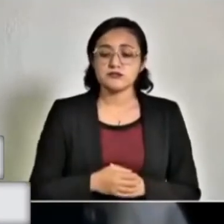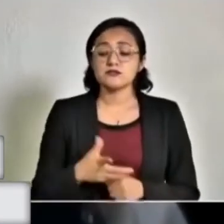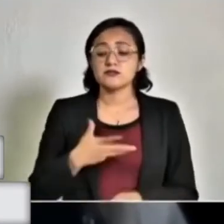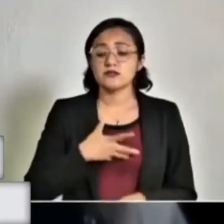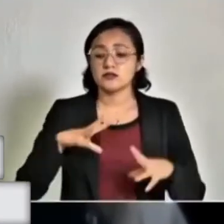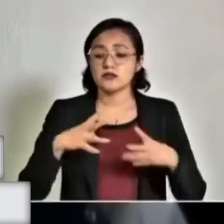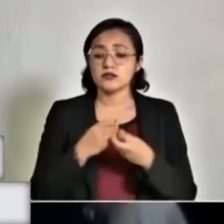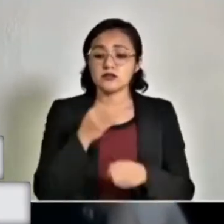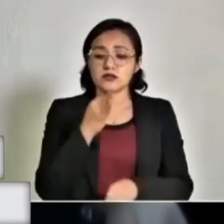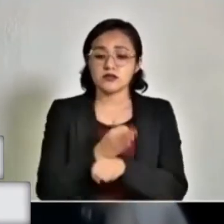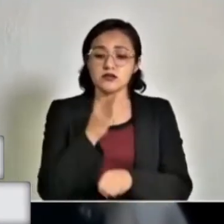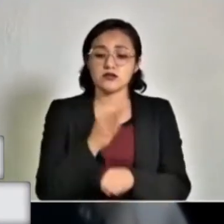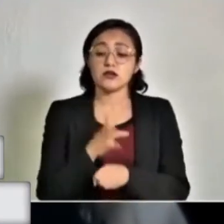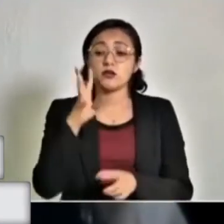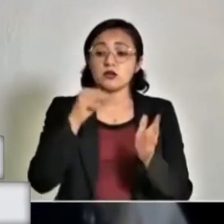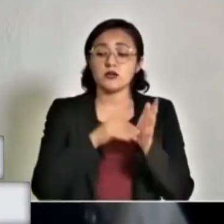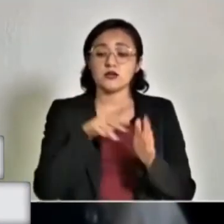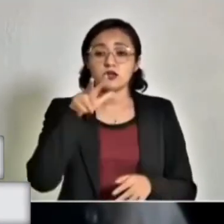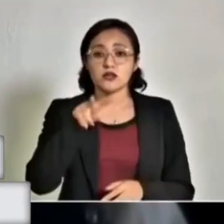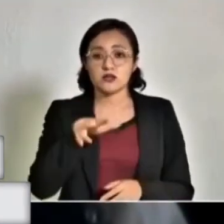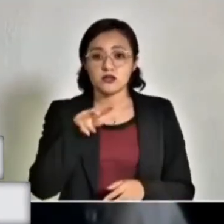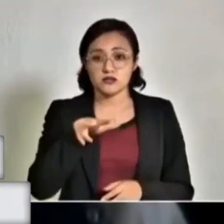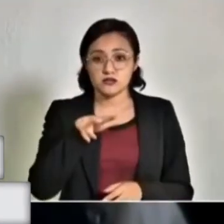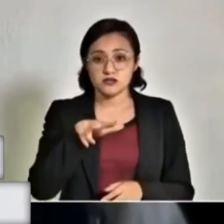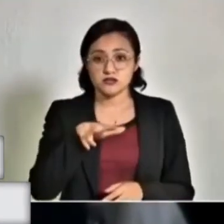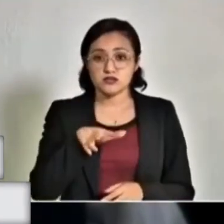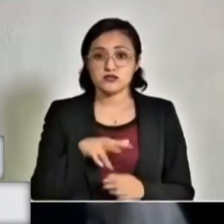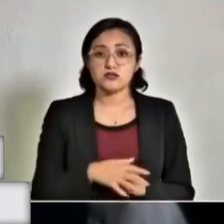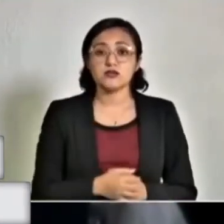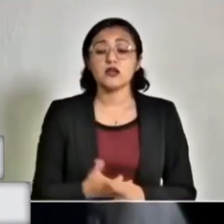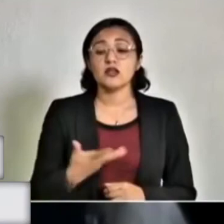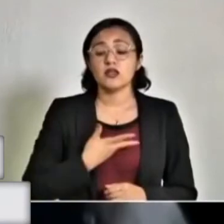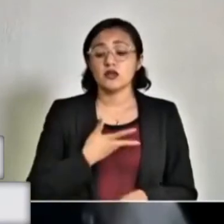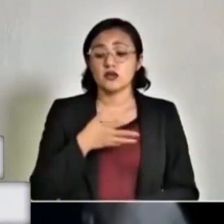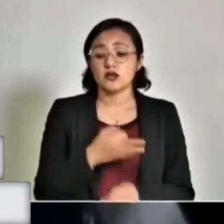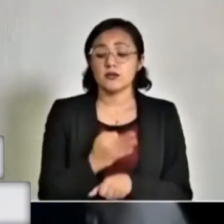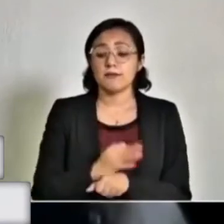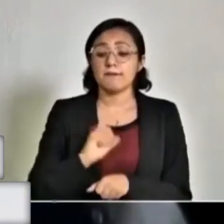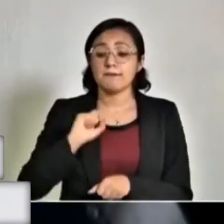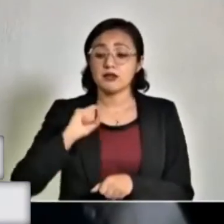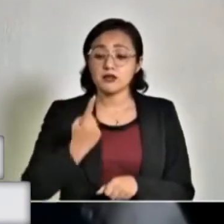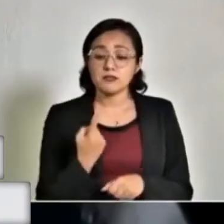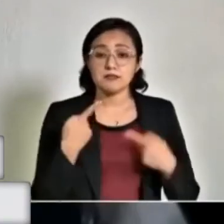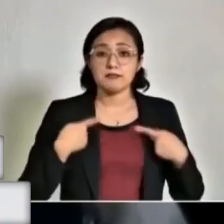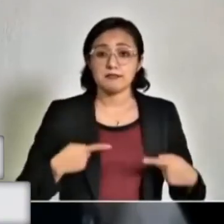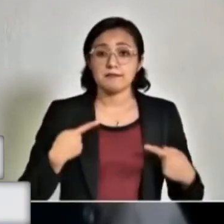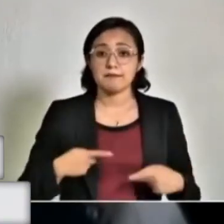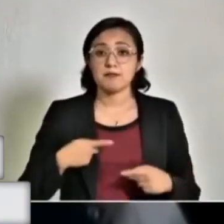tenemos un acumulado de 4,018, teniendo